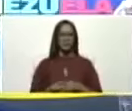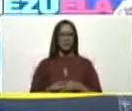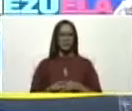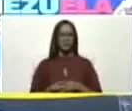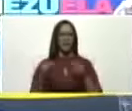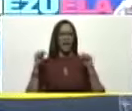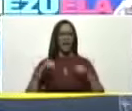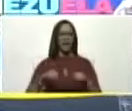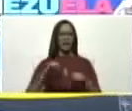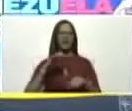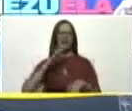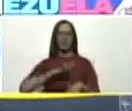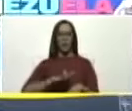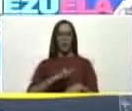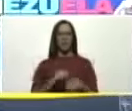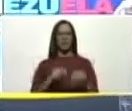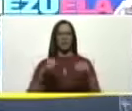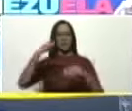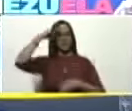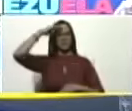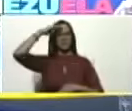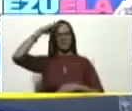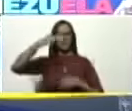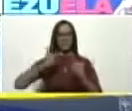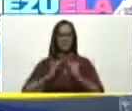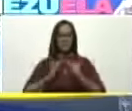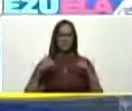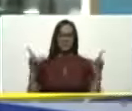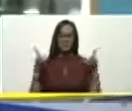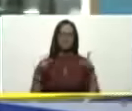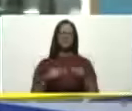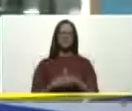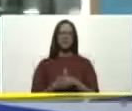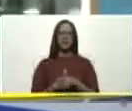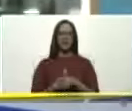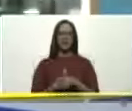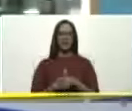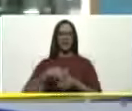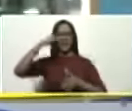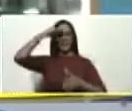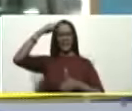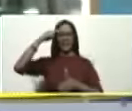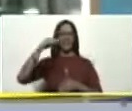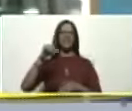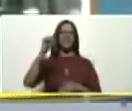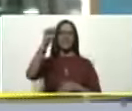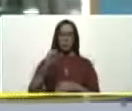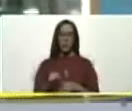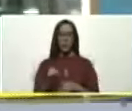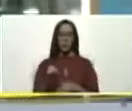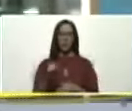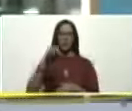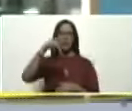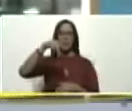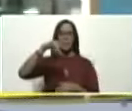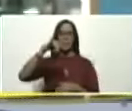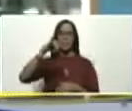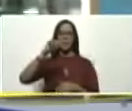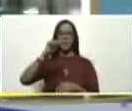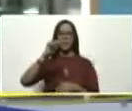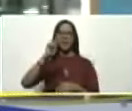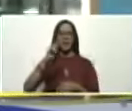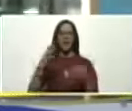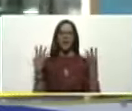Aquí estuvieron los ejércitos libertadores del gran general del sur, Manuel Piar, junto